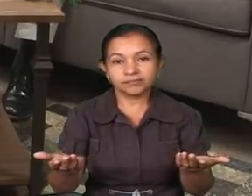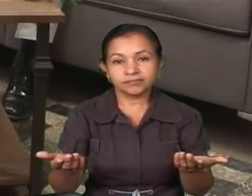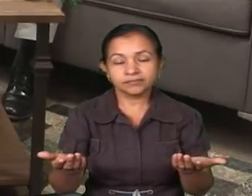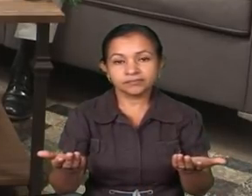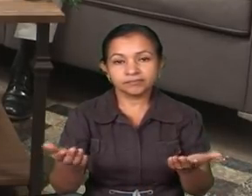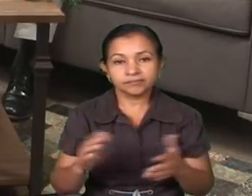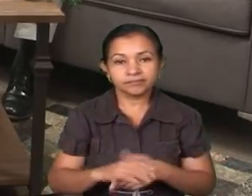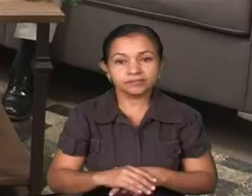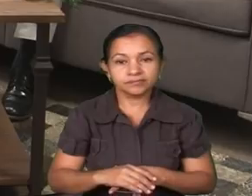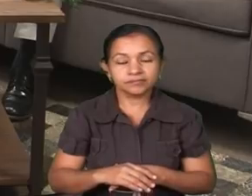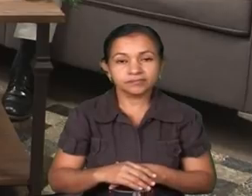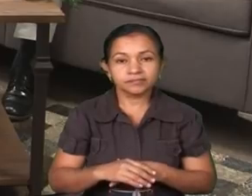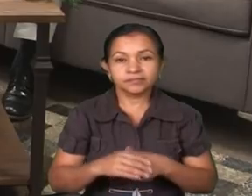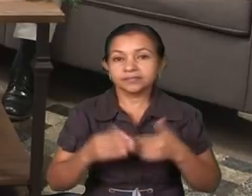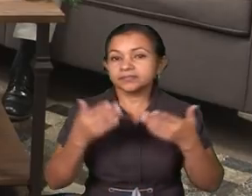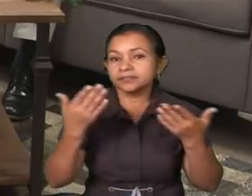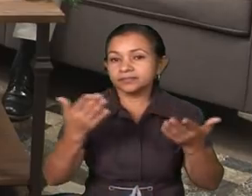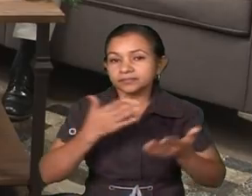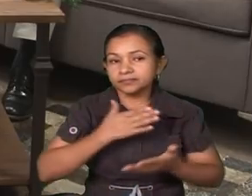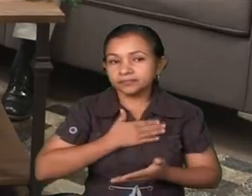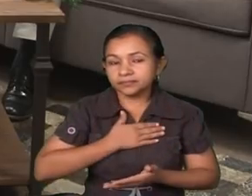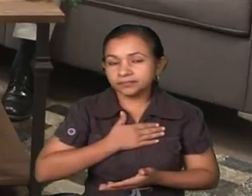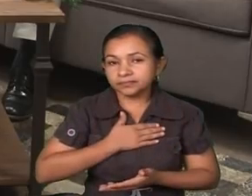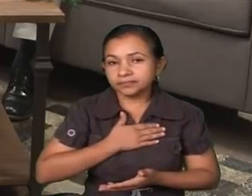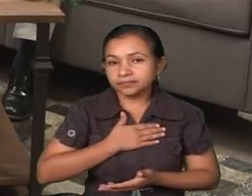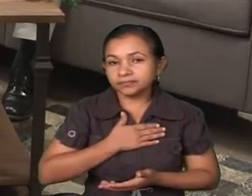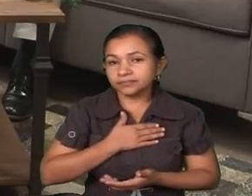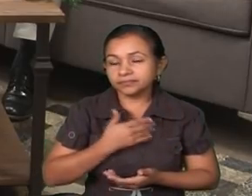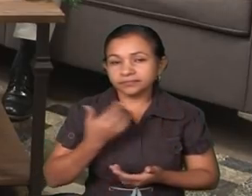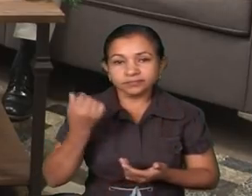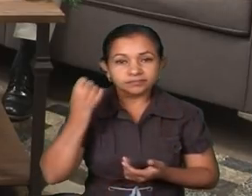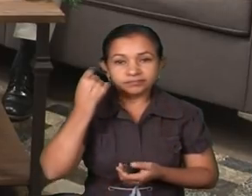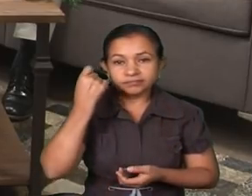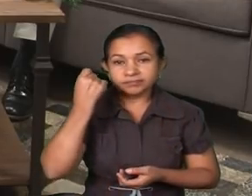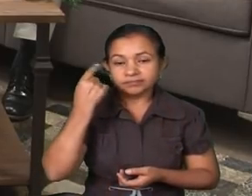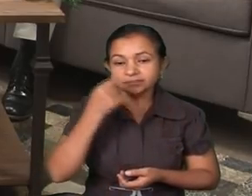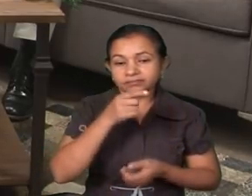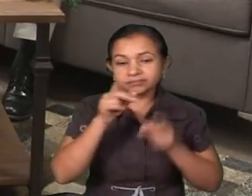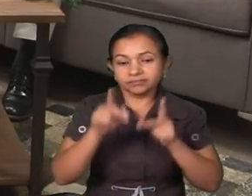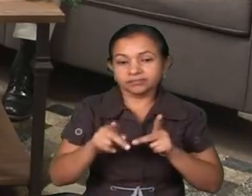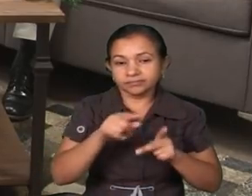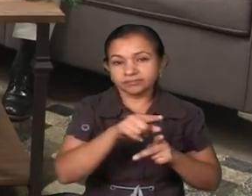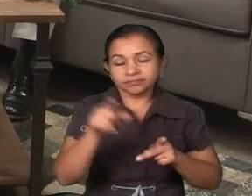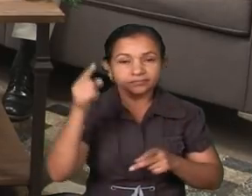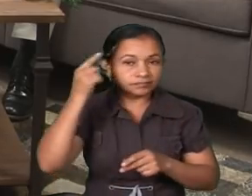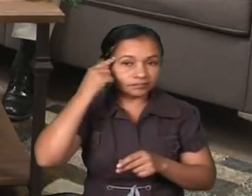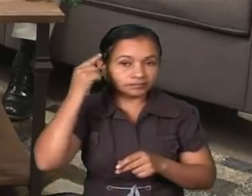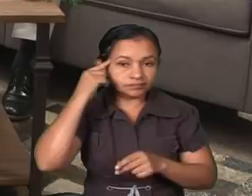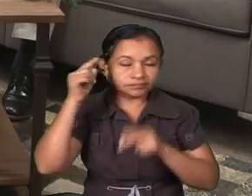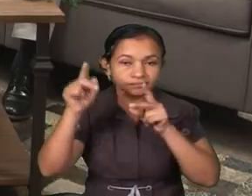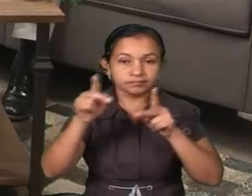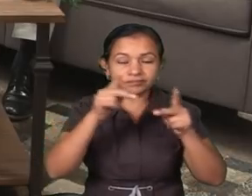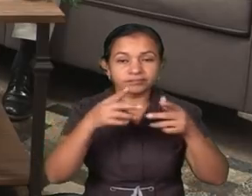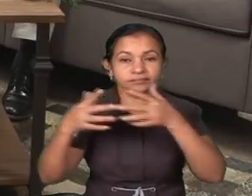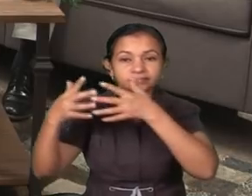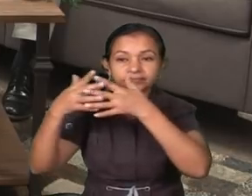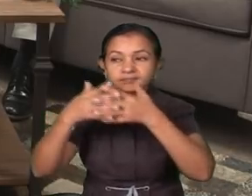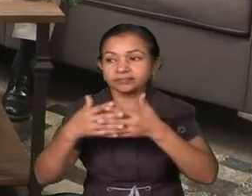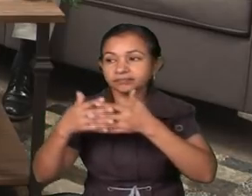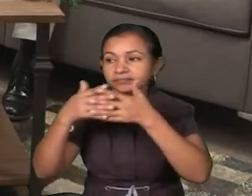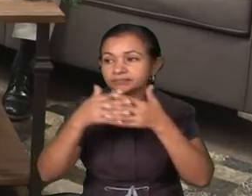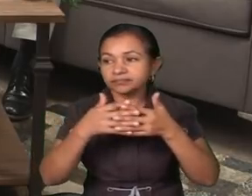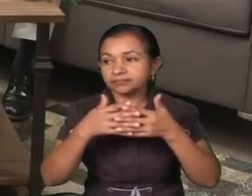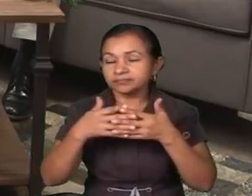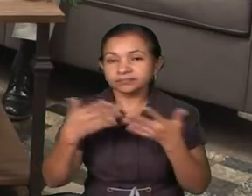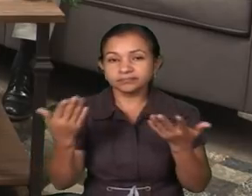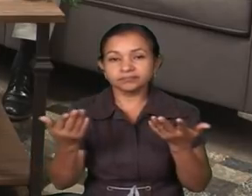¿por qué? A mí no me extraña esta actitud de esta gente y esta actitud del imperio, porque